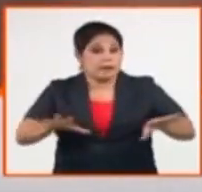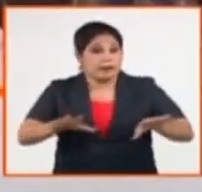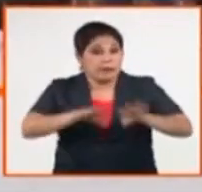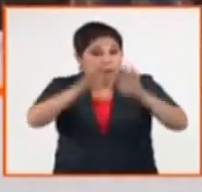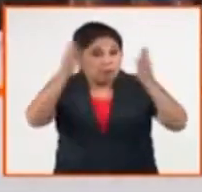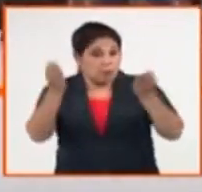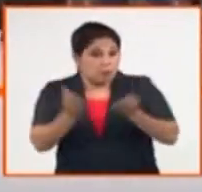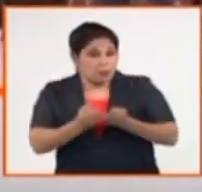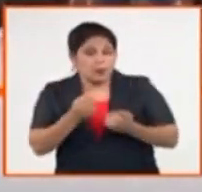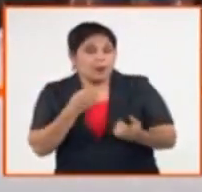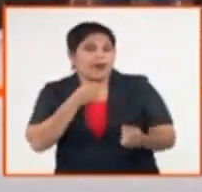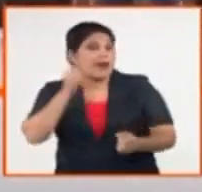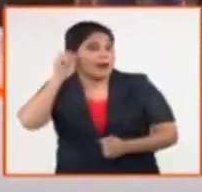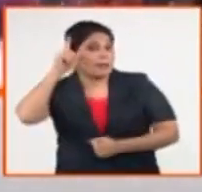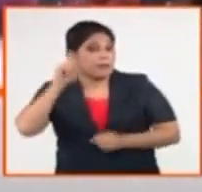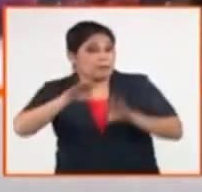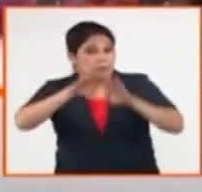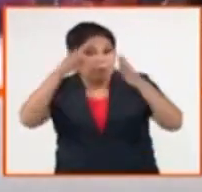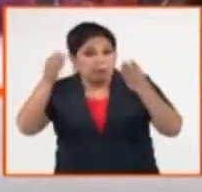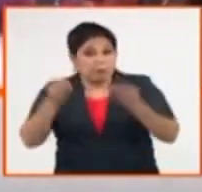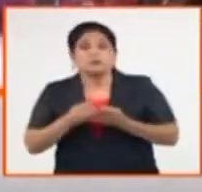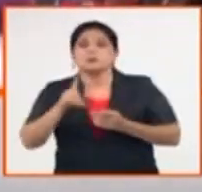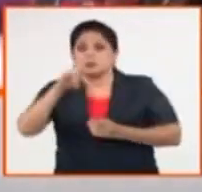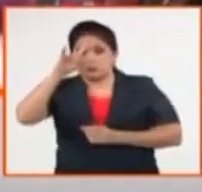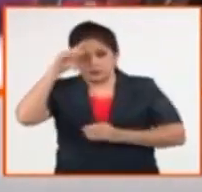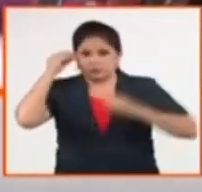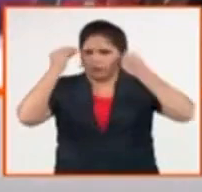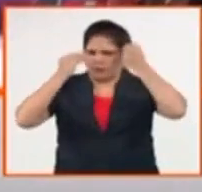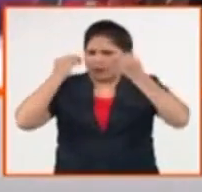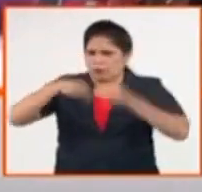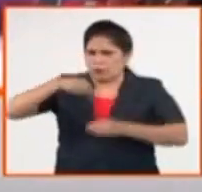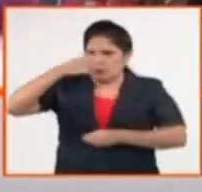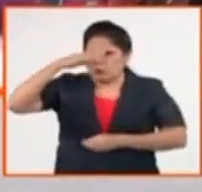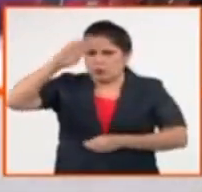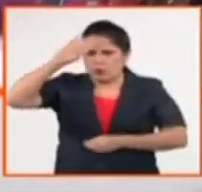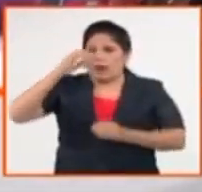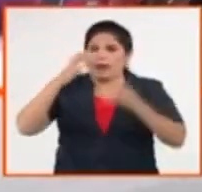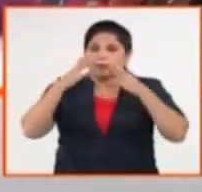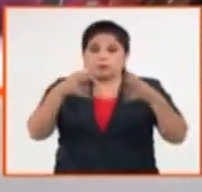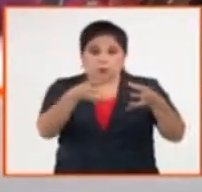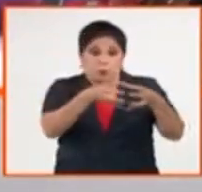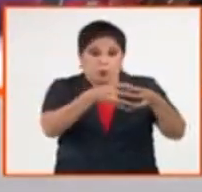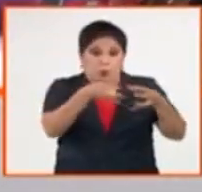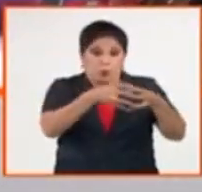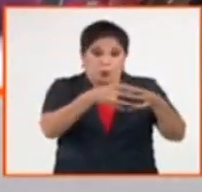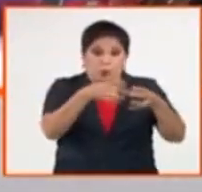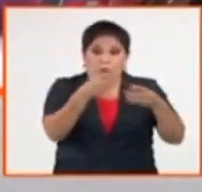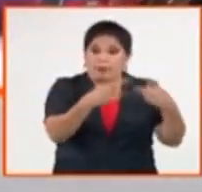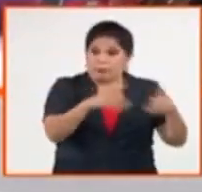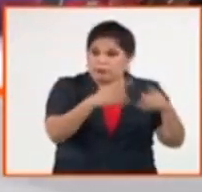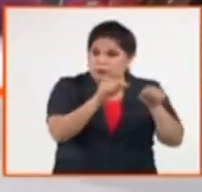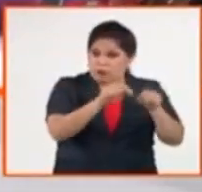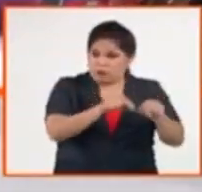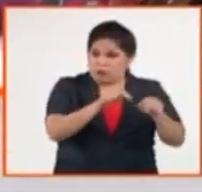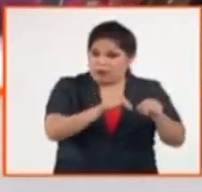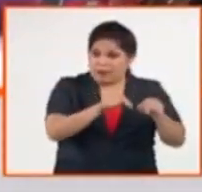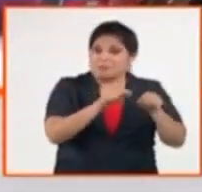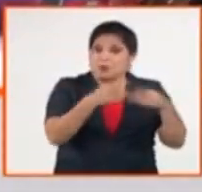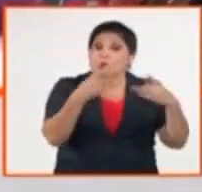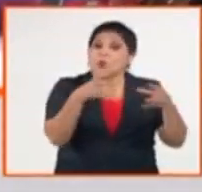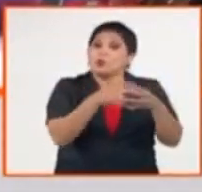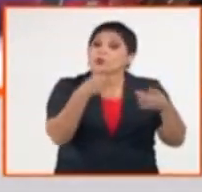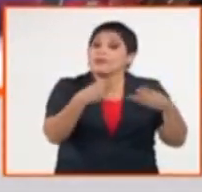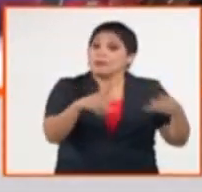no? Ahora, yo diría que los análisis, en Cuba se ha constituido un grupo de trabajo de expertos de MINSA Cuba Pharma que está